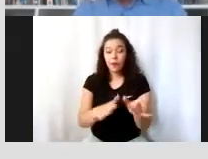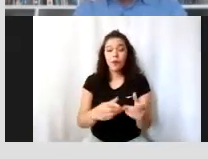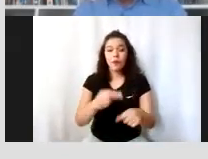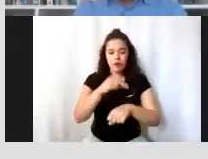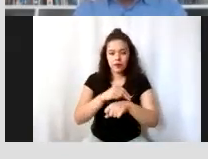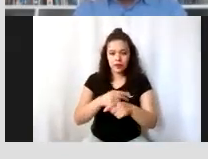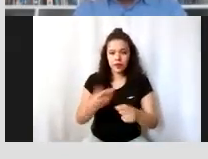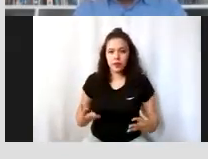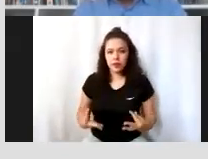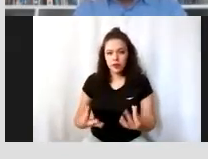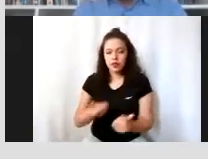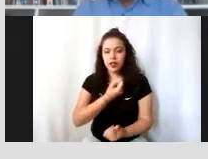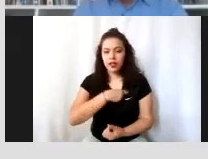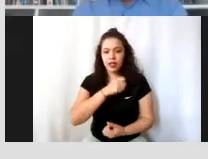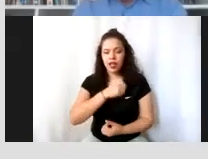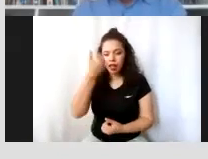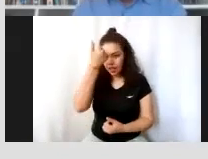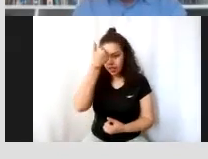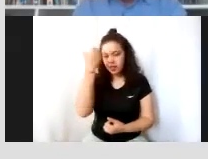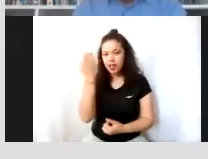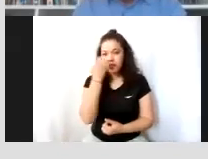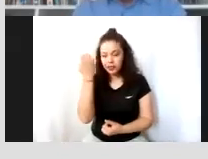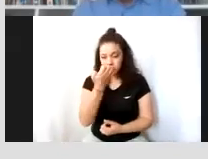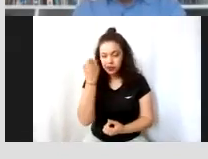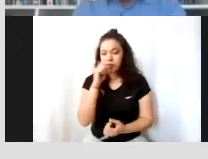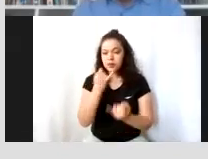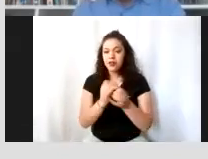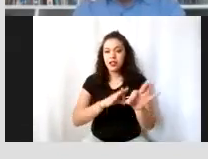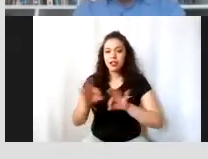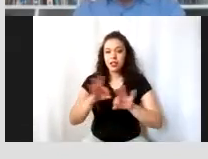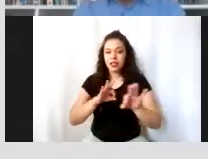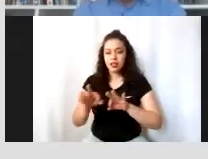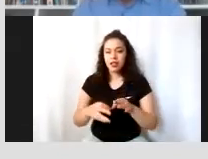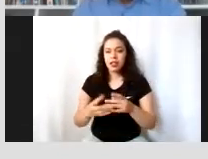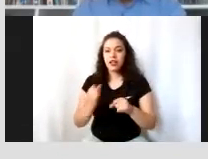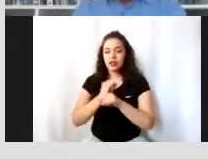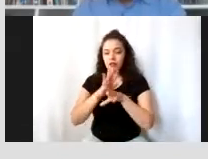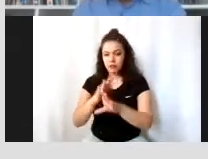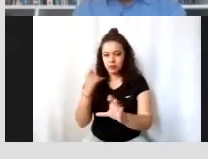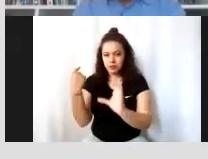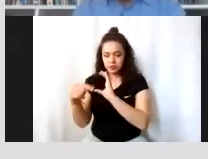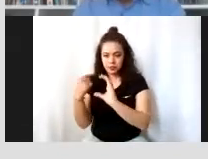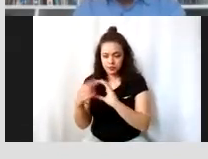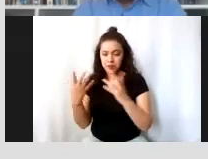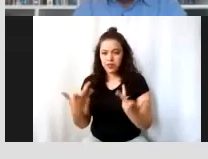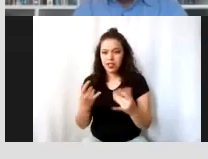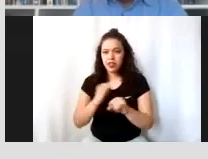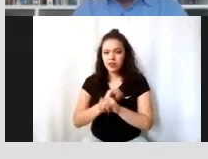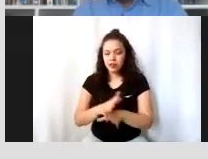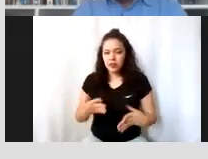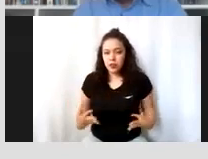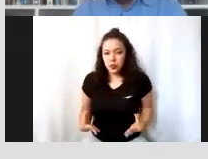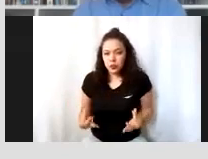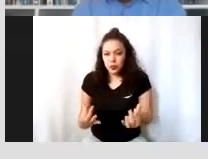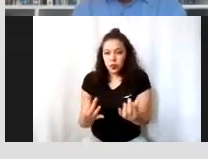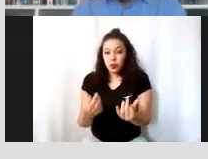la salud, datos académicos, también datos laborales, datos electrónicos, datos sensibles. De hecho, recabas todo tipo